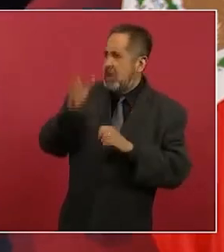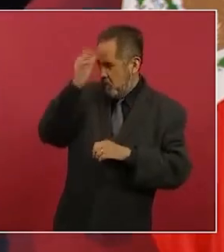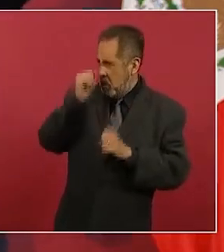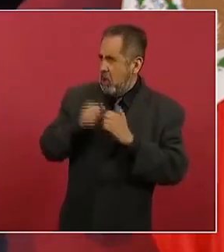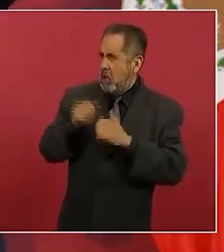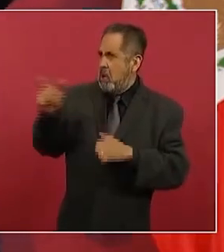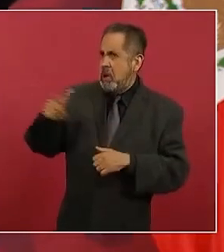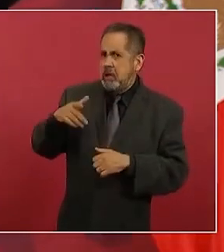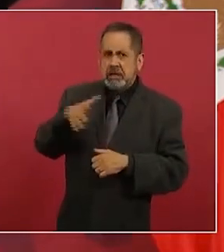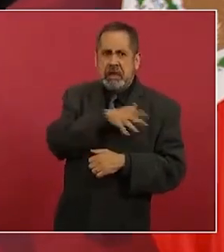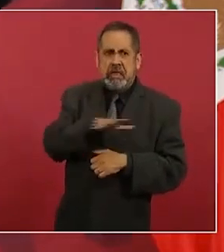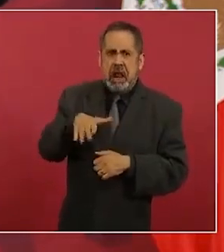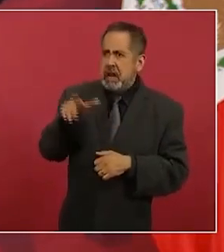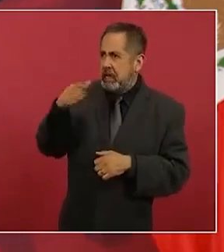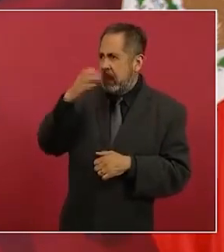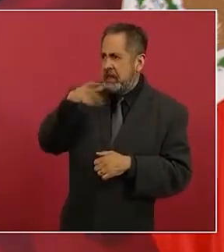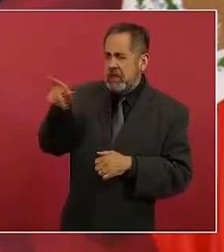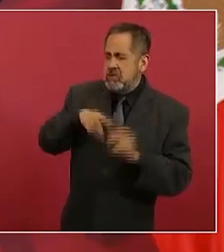Y